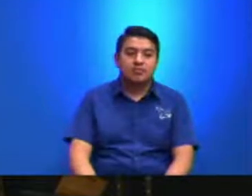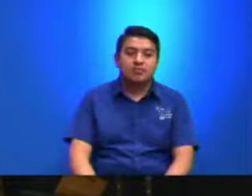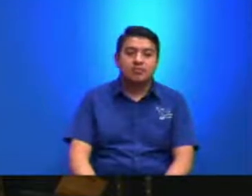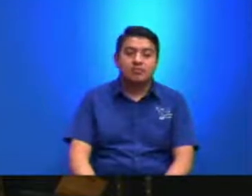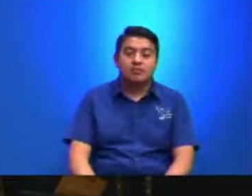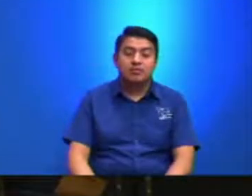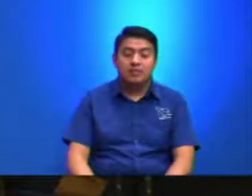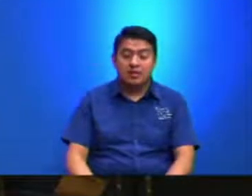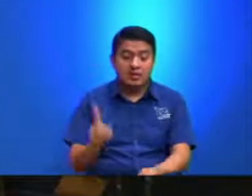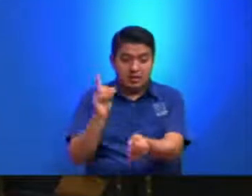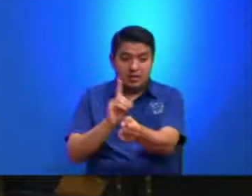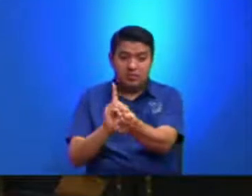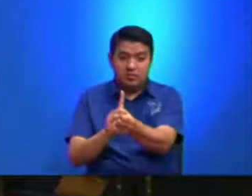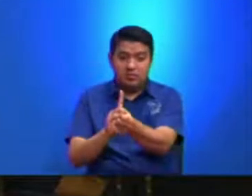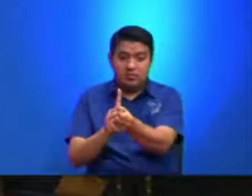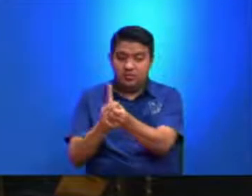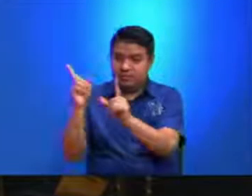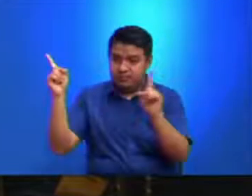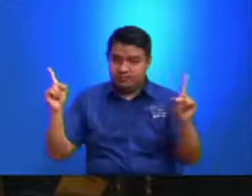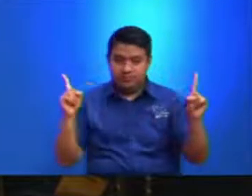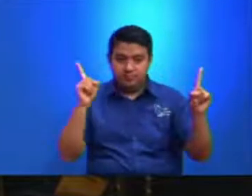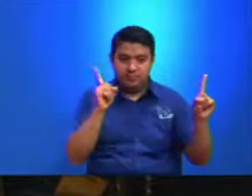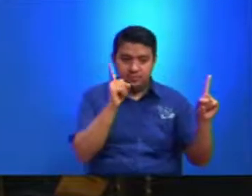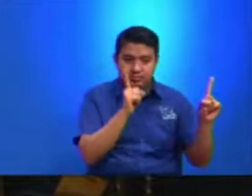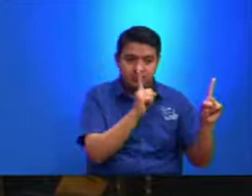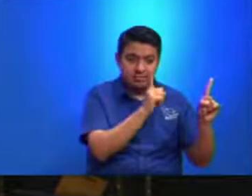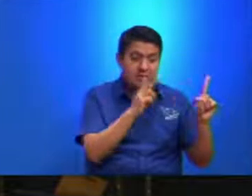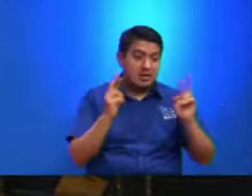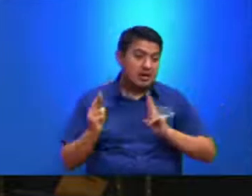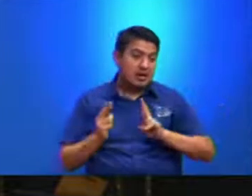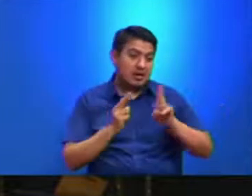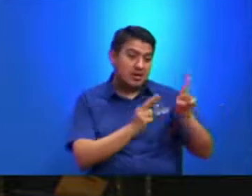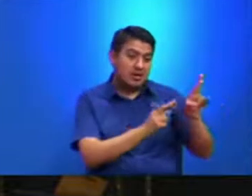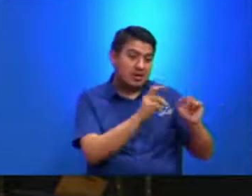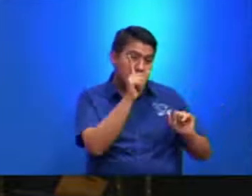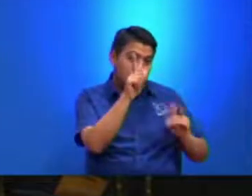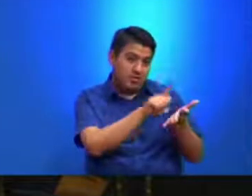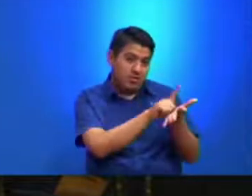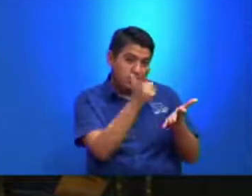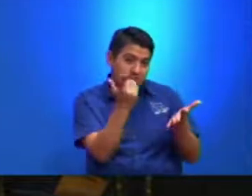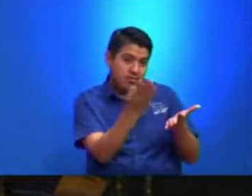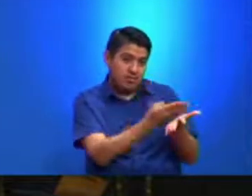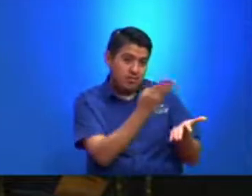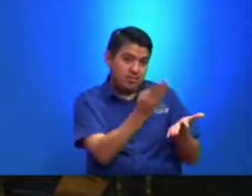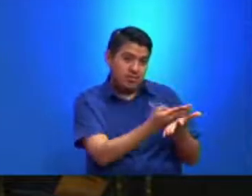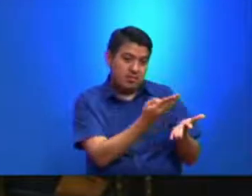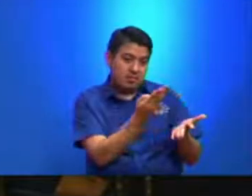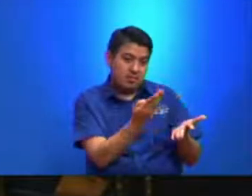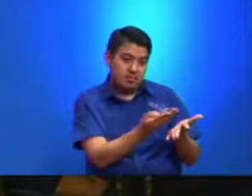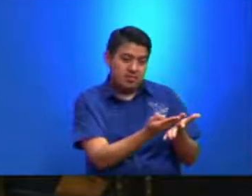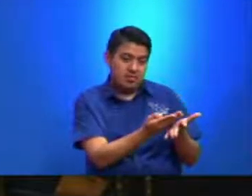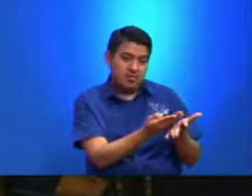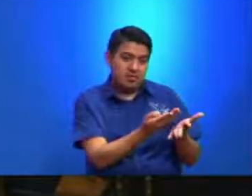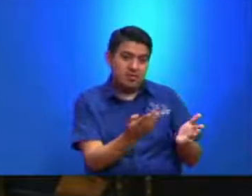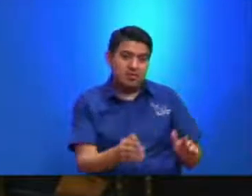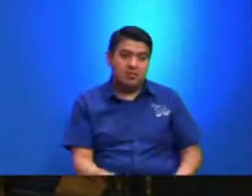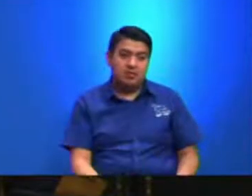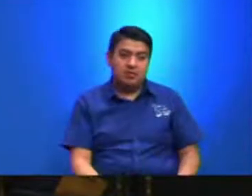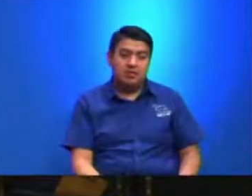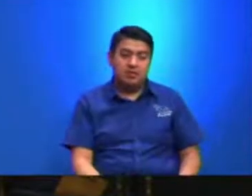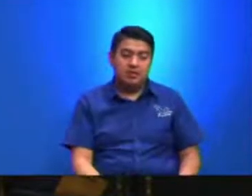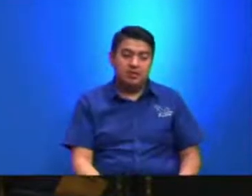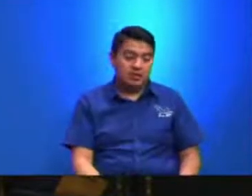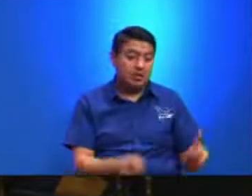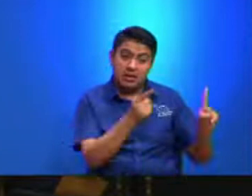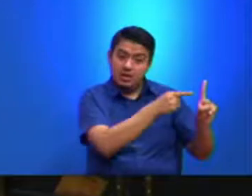lo iba a tirar otra vez, dijo, voy a ver qué dice. Y lo abrió el Nuevo Testamento. Y sus